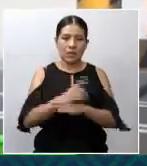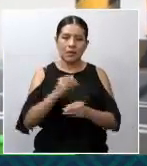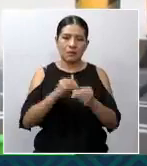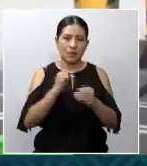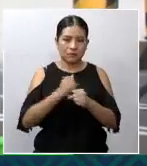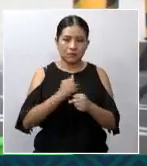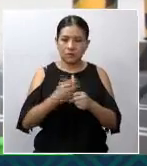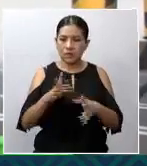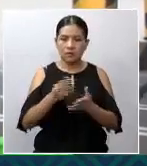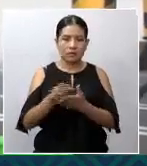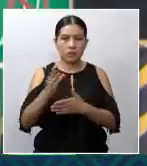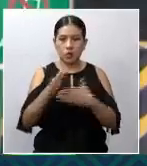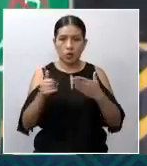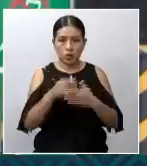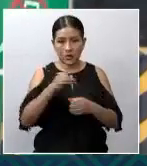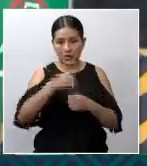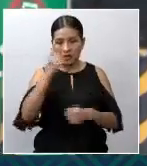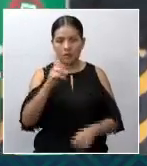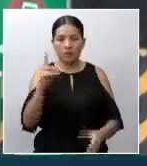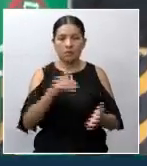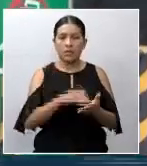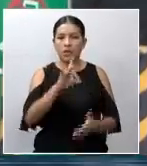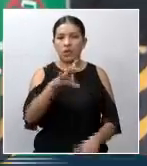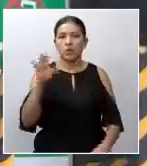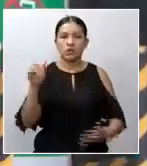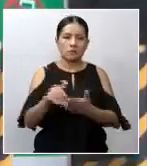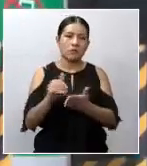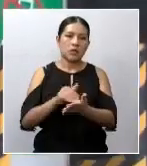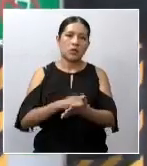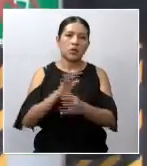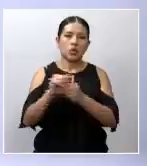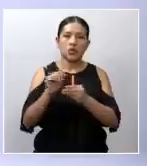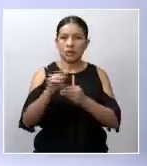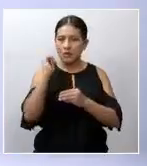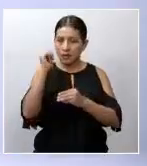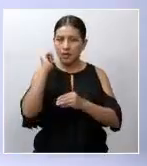Importa diésel por más de 1.800 millones de dólares cada año.